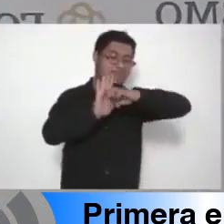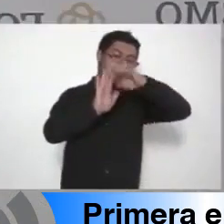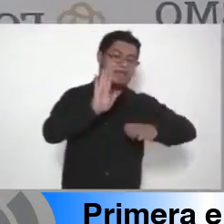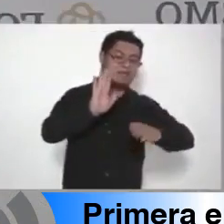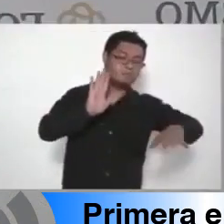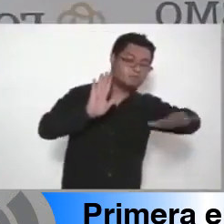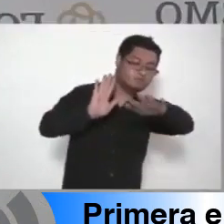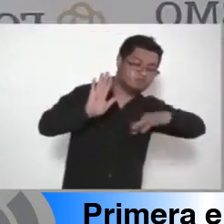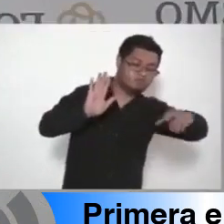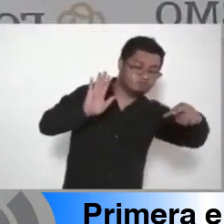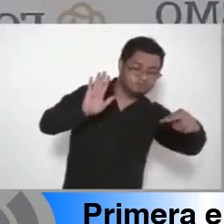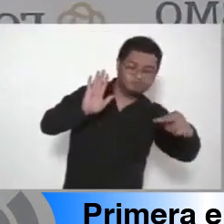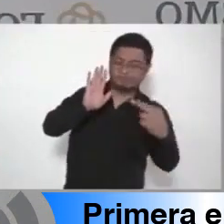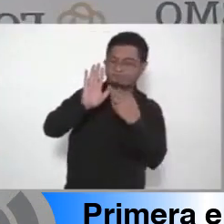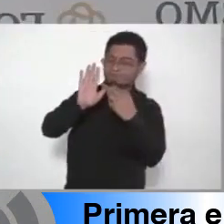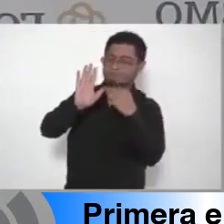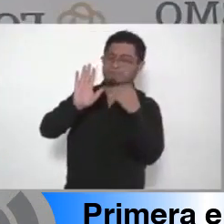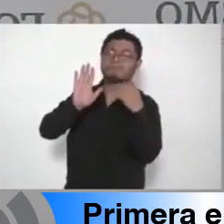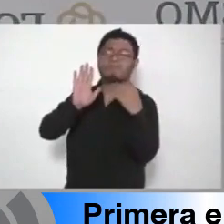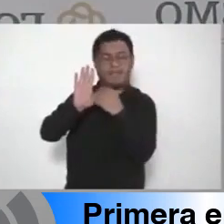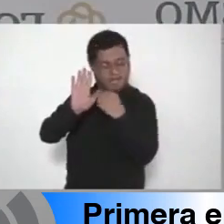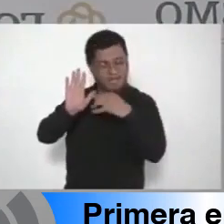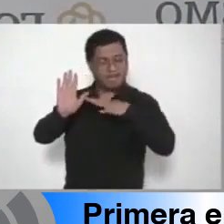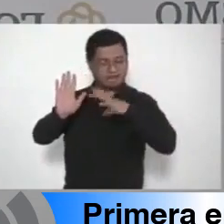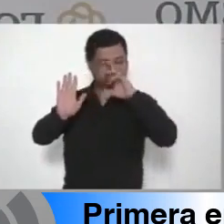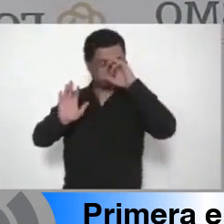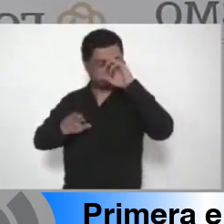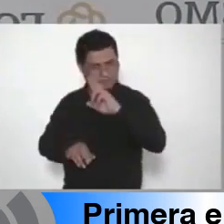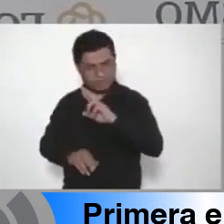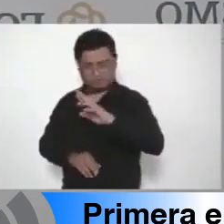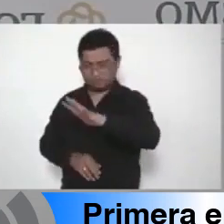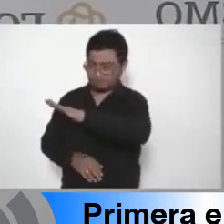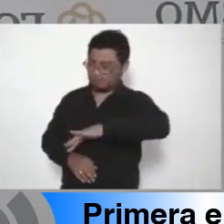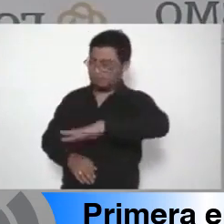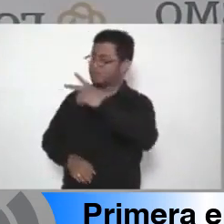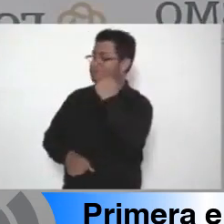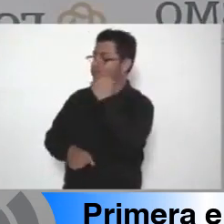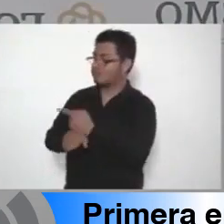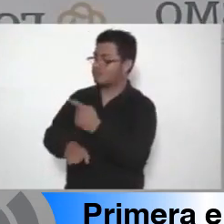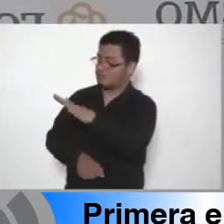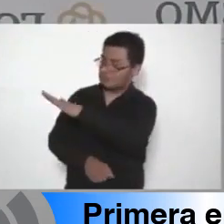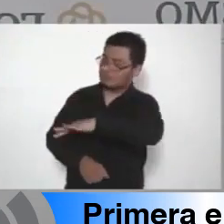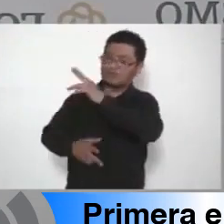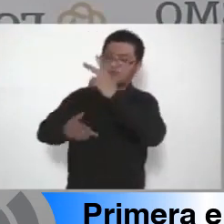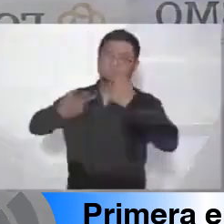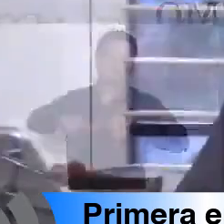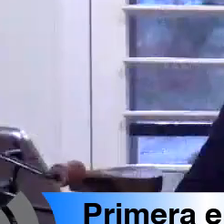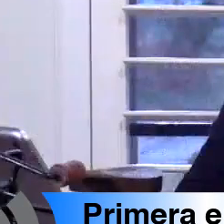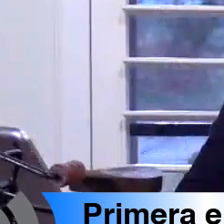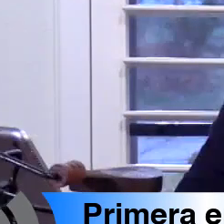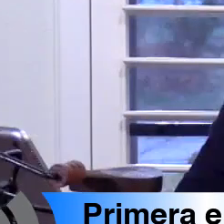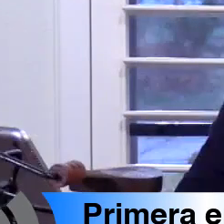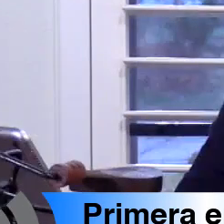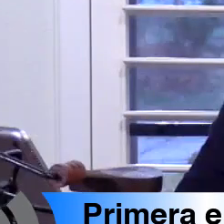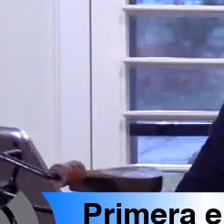se respetó la voluntad del pueblo, que hubo auténtica